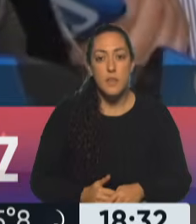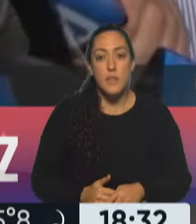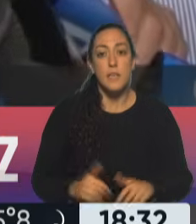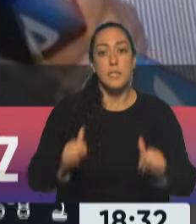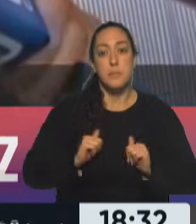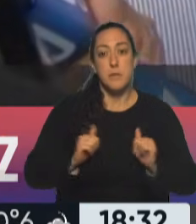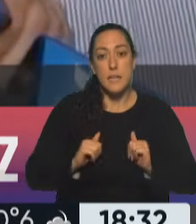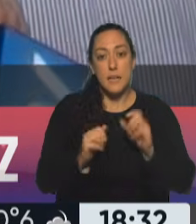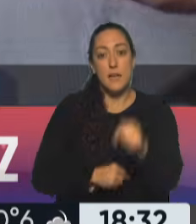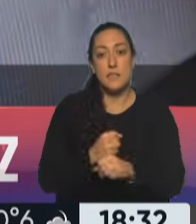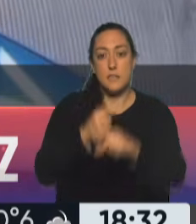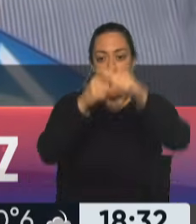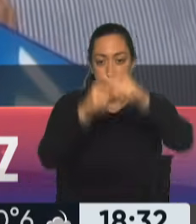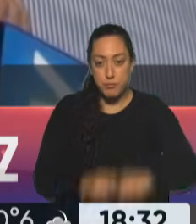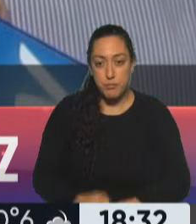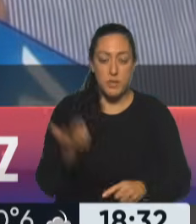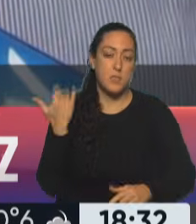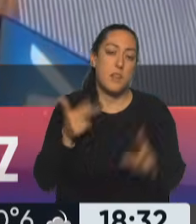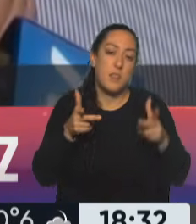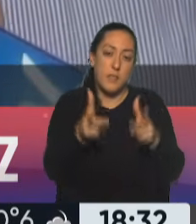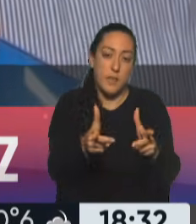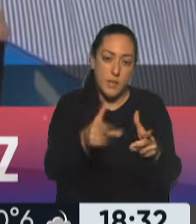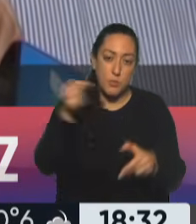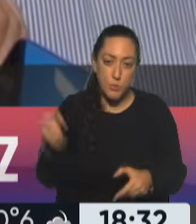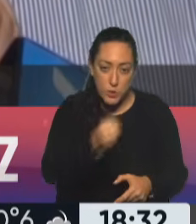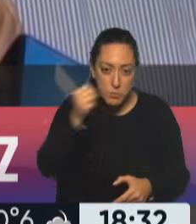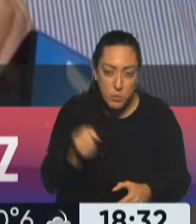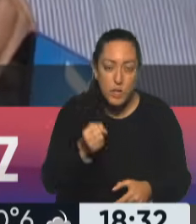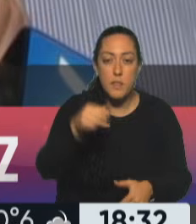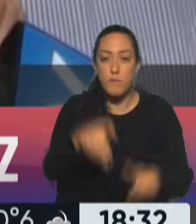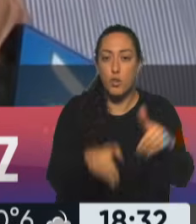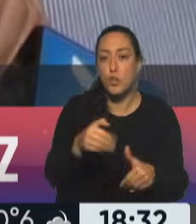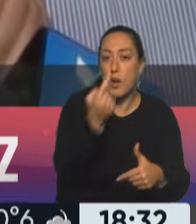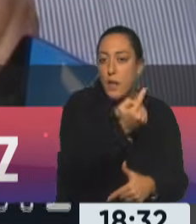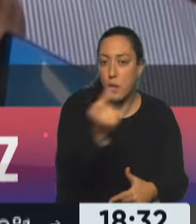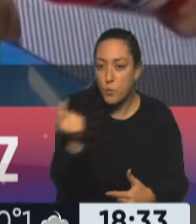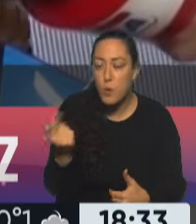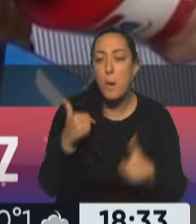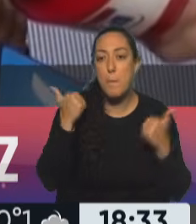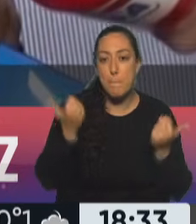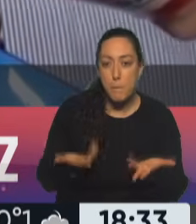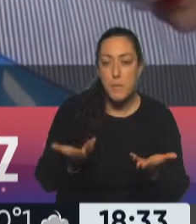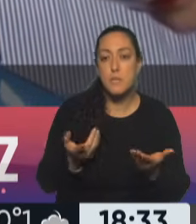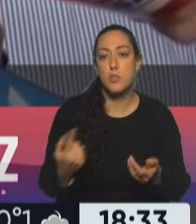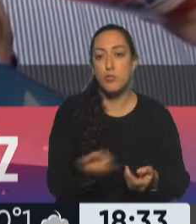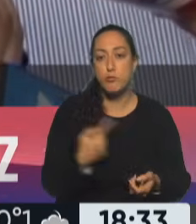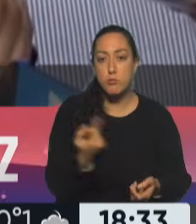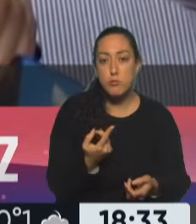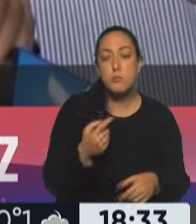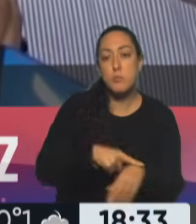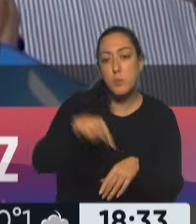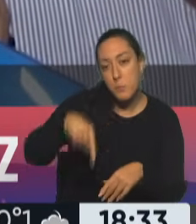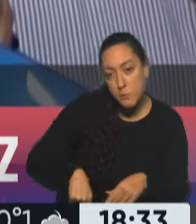hasta el final, como lo he dicho ayer, cada acta va a ser muy importante. Así que creo que lo que corresponde en esos